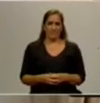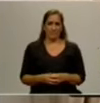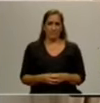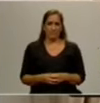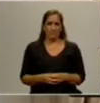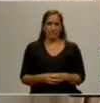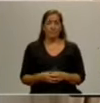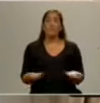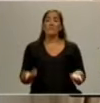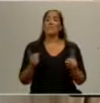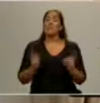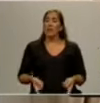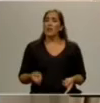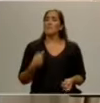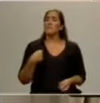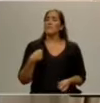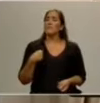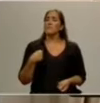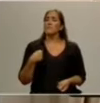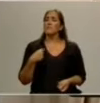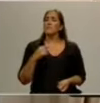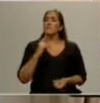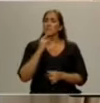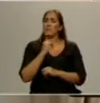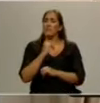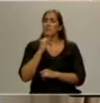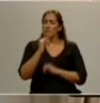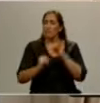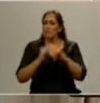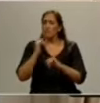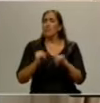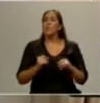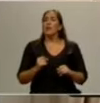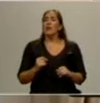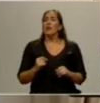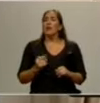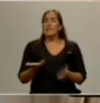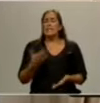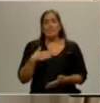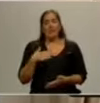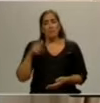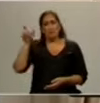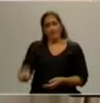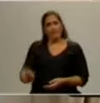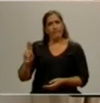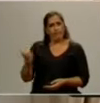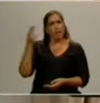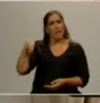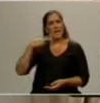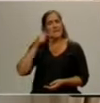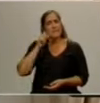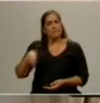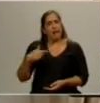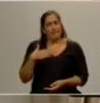También debo decir y manifestarme de acuerdo a lo que fue el lamentable hecho de la muerte del fiscal